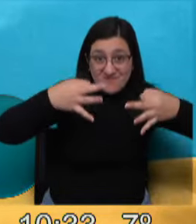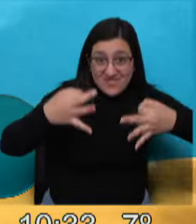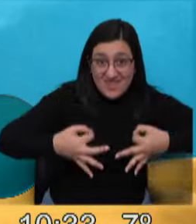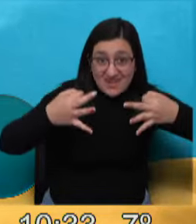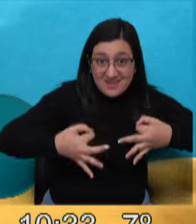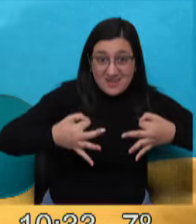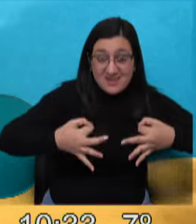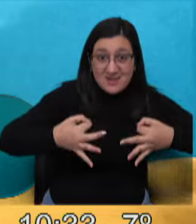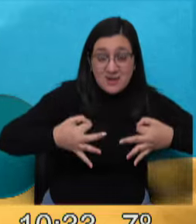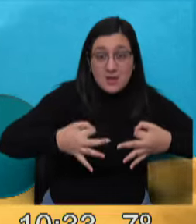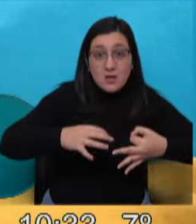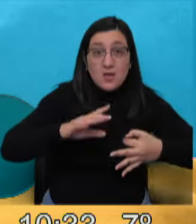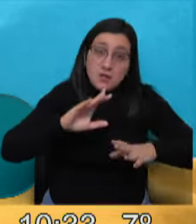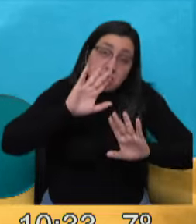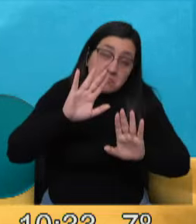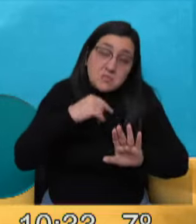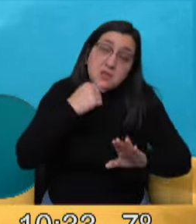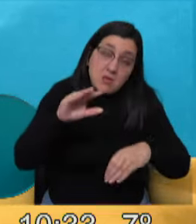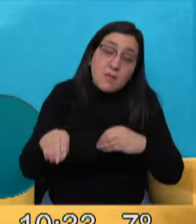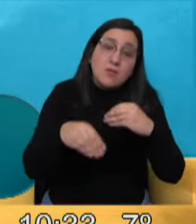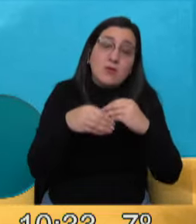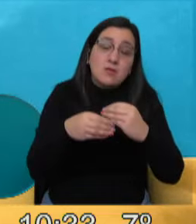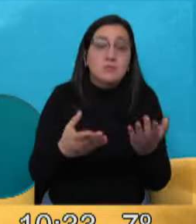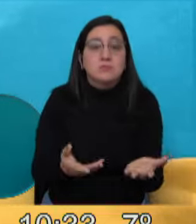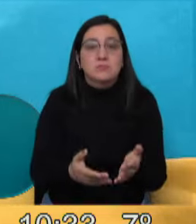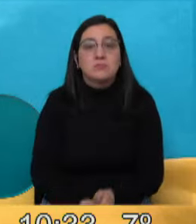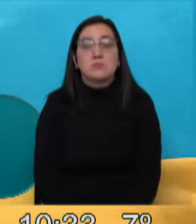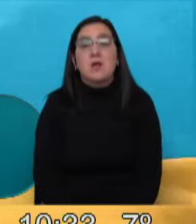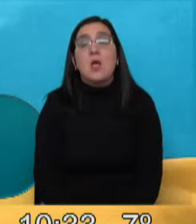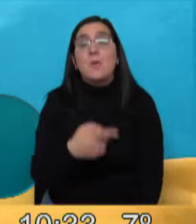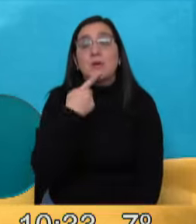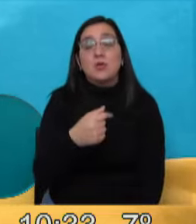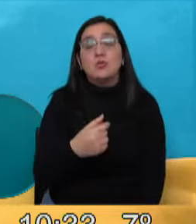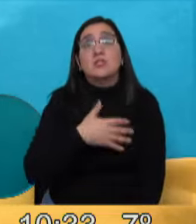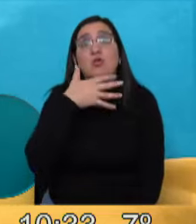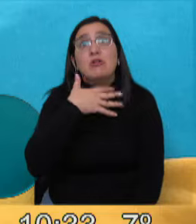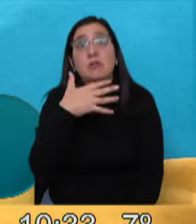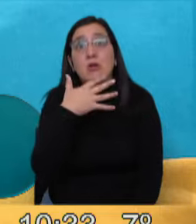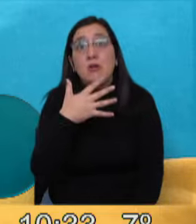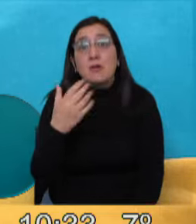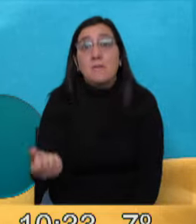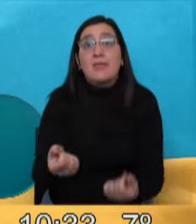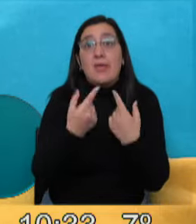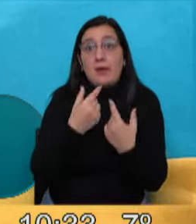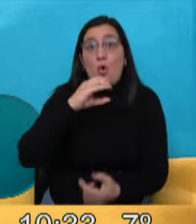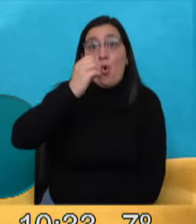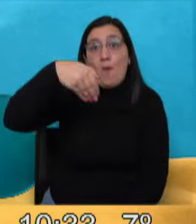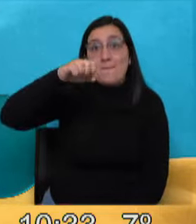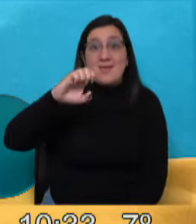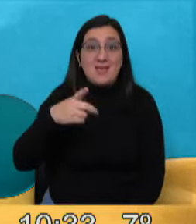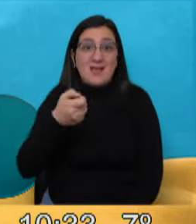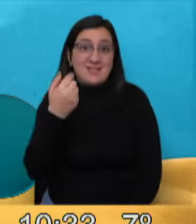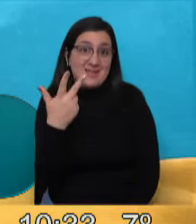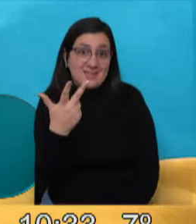te va a ayudar, aunque tomes, por ejemplo, para la enfermedad que sea, bajar colesterol, tomo omega 3, como me mandan, pero si yo no cambio acá, las personas que se someten a